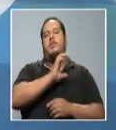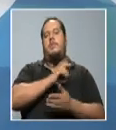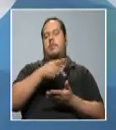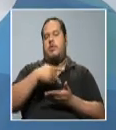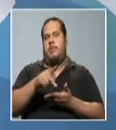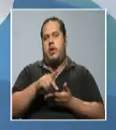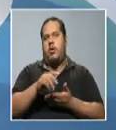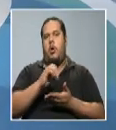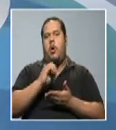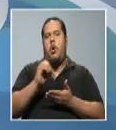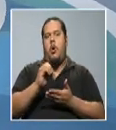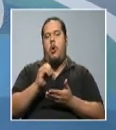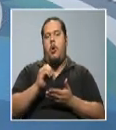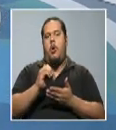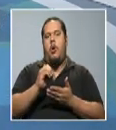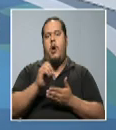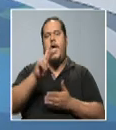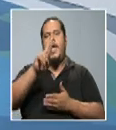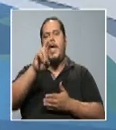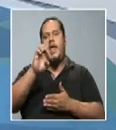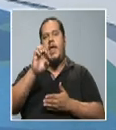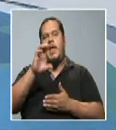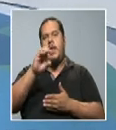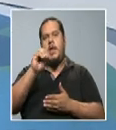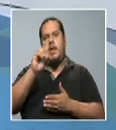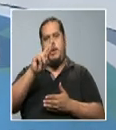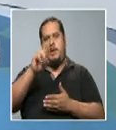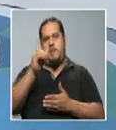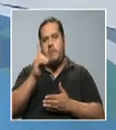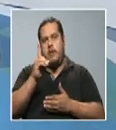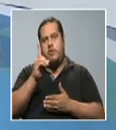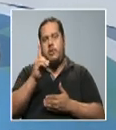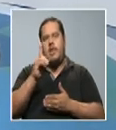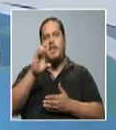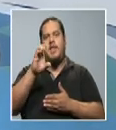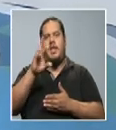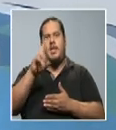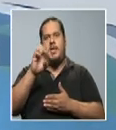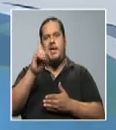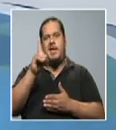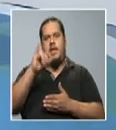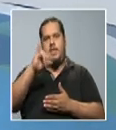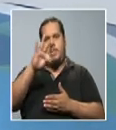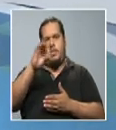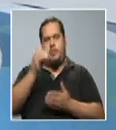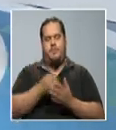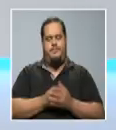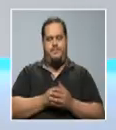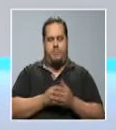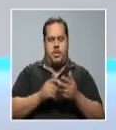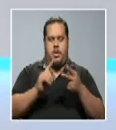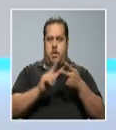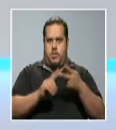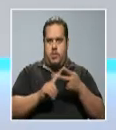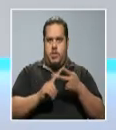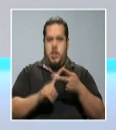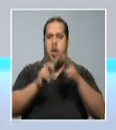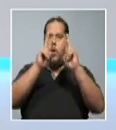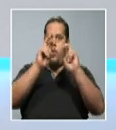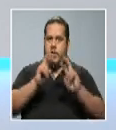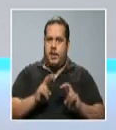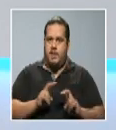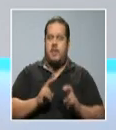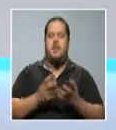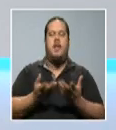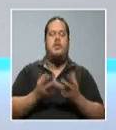o el récord crediticio, más conocido como el récord crediticio. Ese es uno de los elementos que se toma muy en cuenta. Por otro lado, se hace un análisis también de lo que se